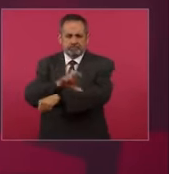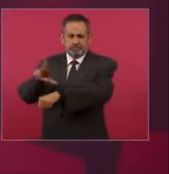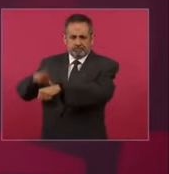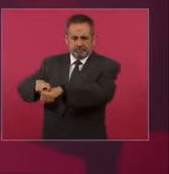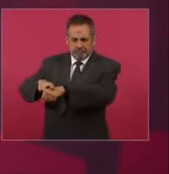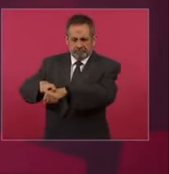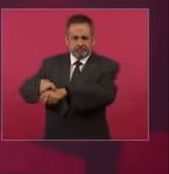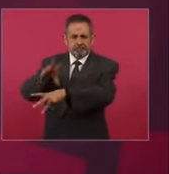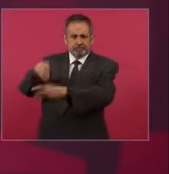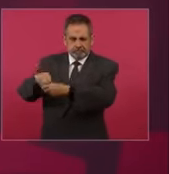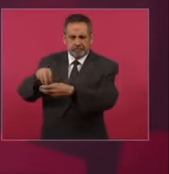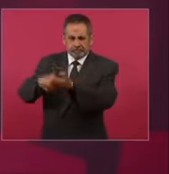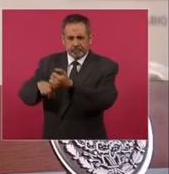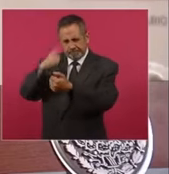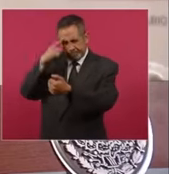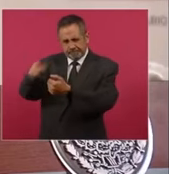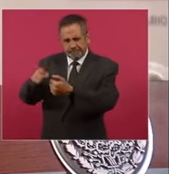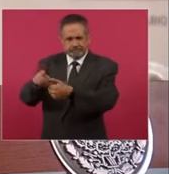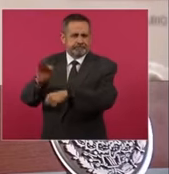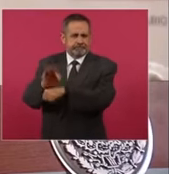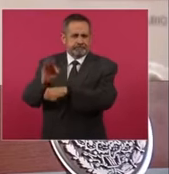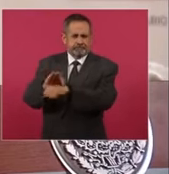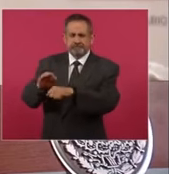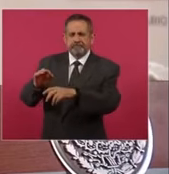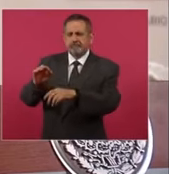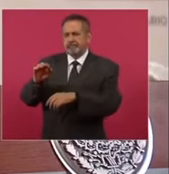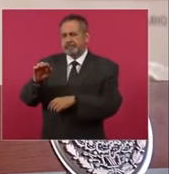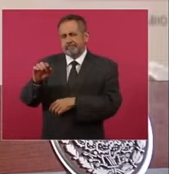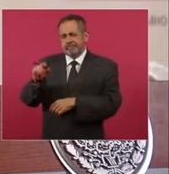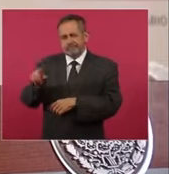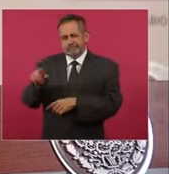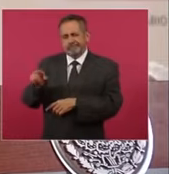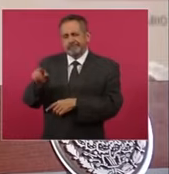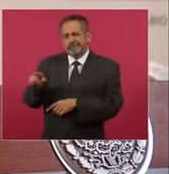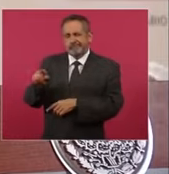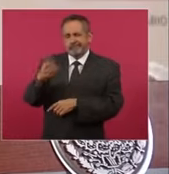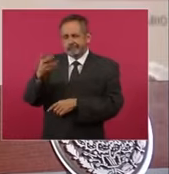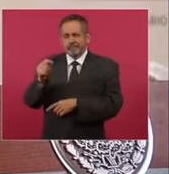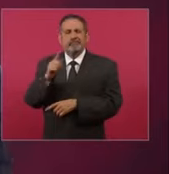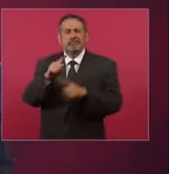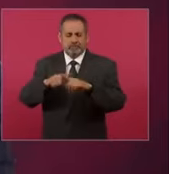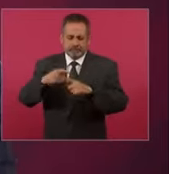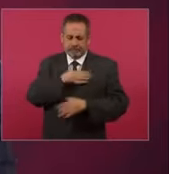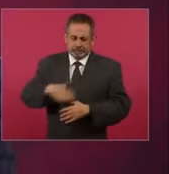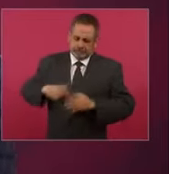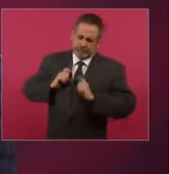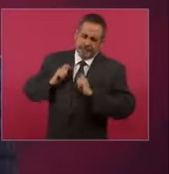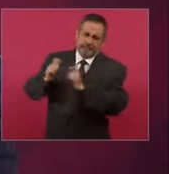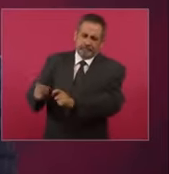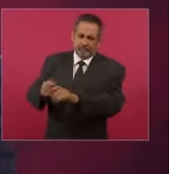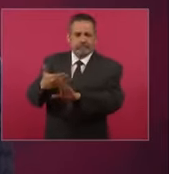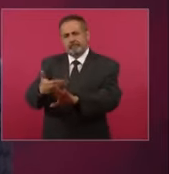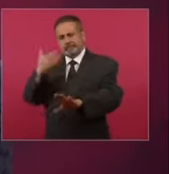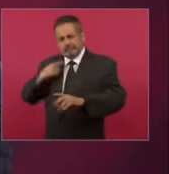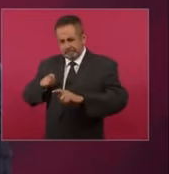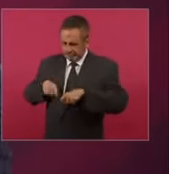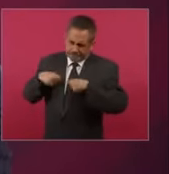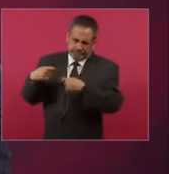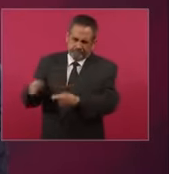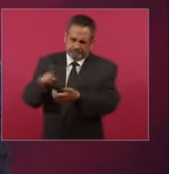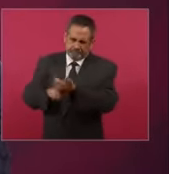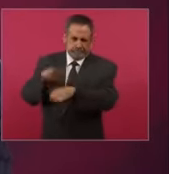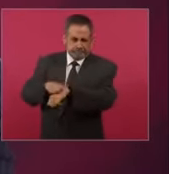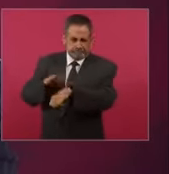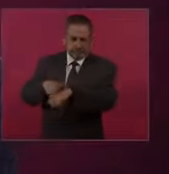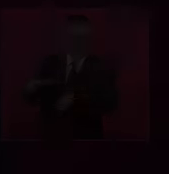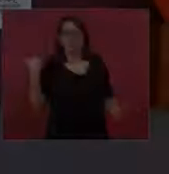coordinadores de defensa de la transformación, a los que les voy a entregar la estafeta con mucha anticipación, para